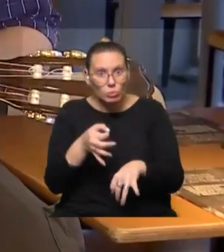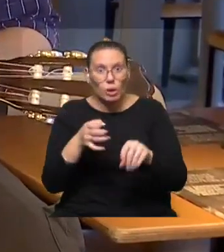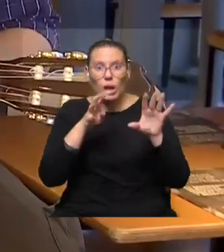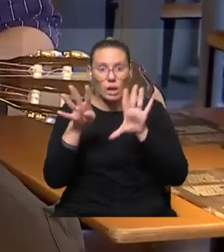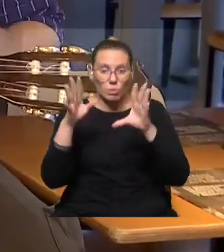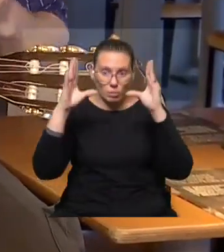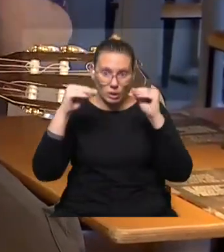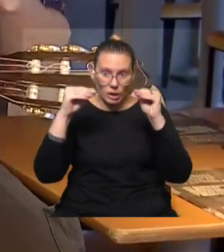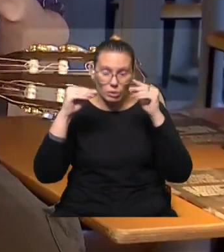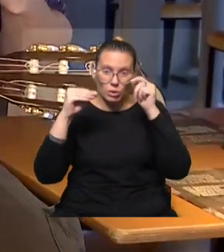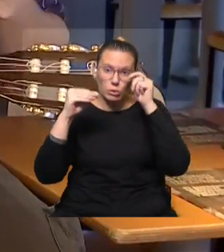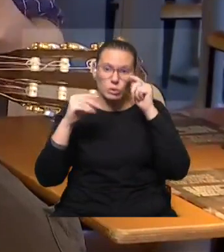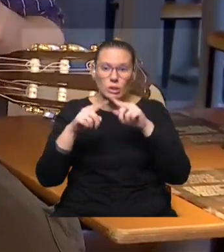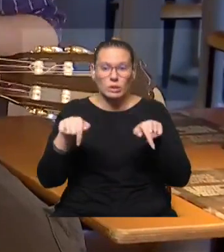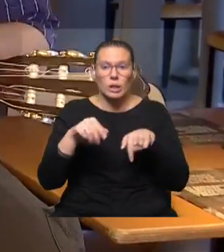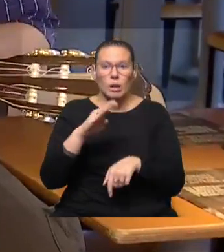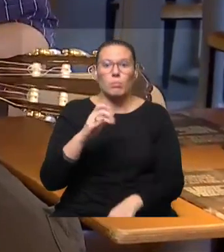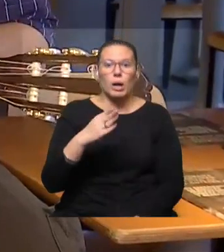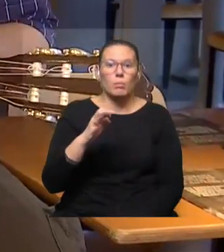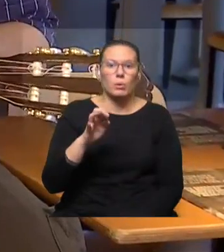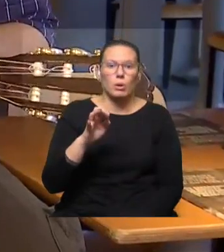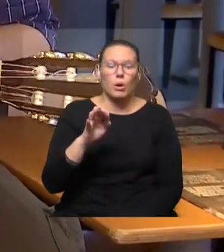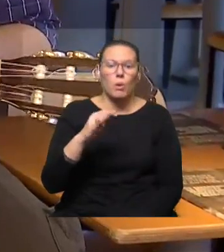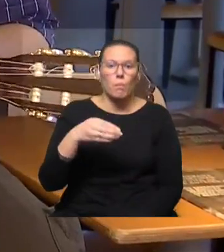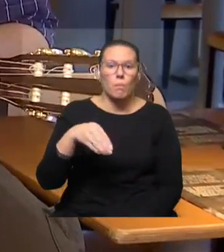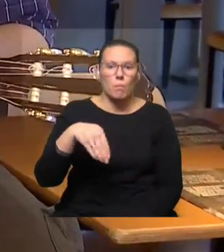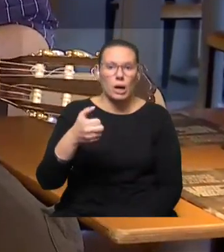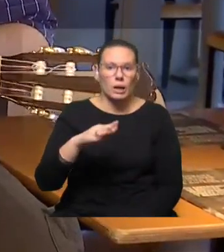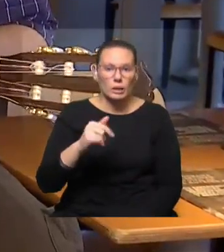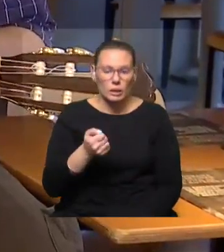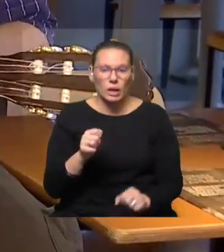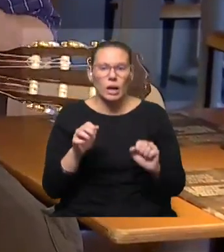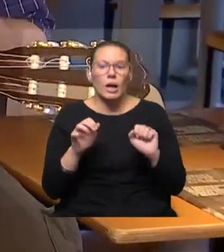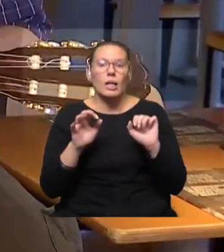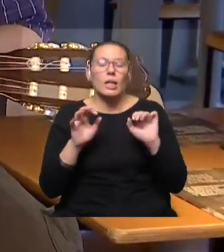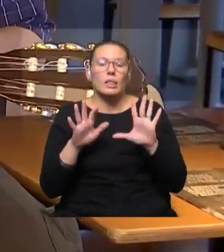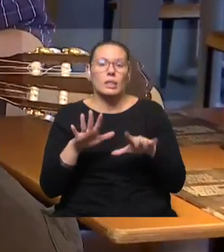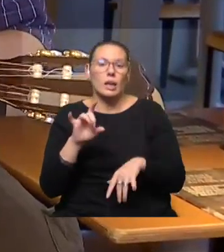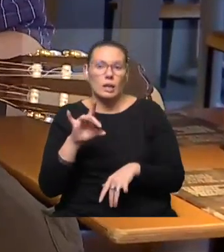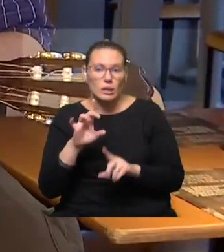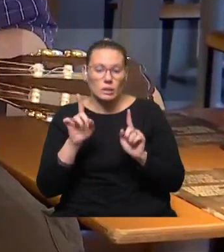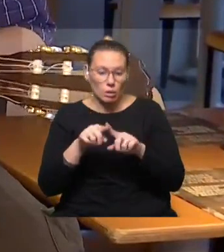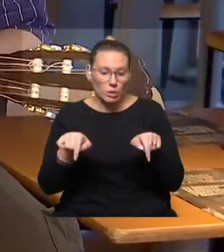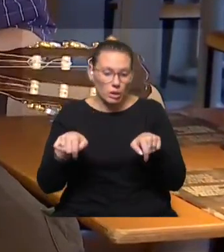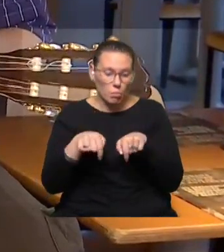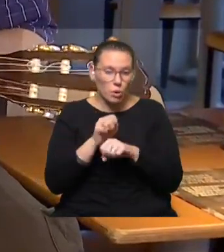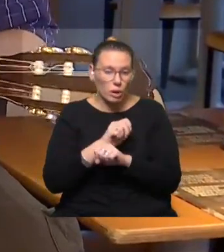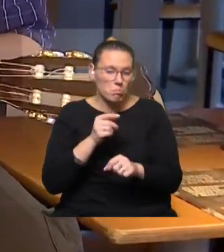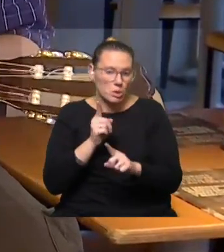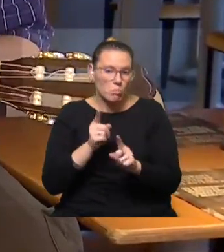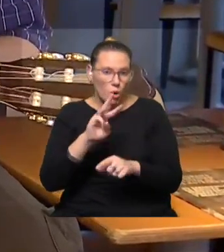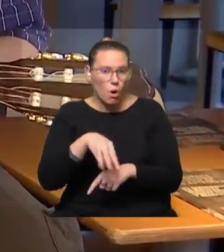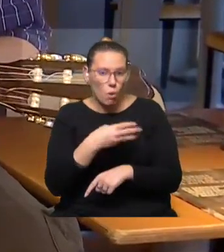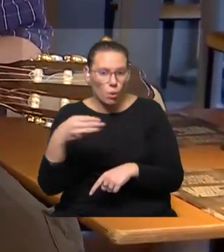la sala en Pablo de María 10 15 y bueno como decías tú las entradas están en picantel en la página de magnolio y en la red de